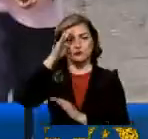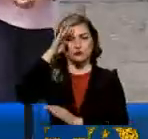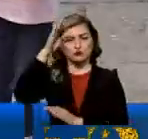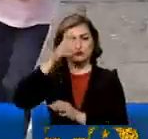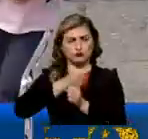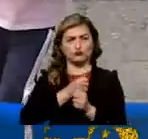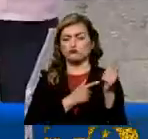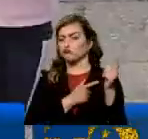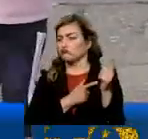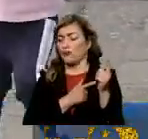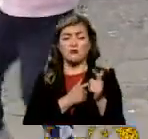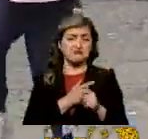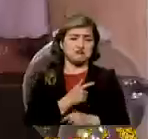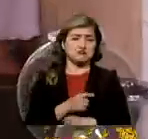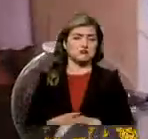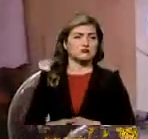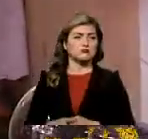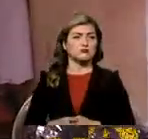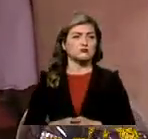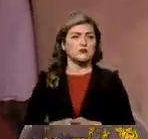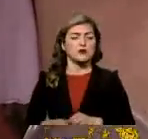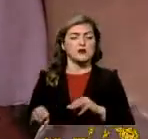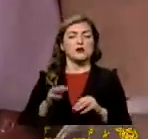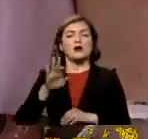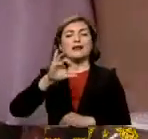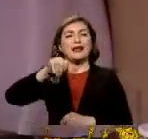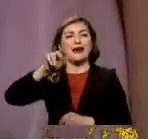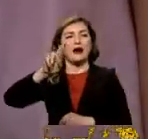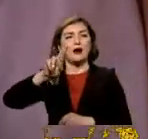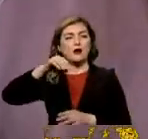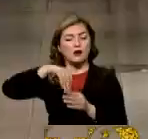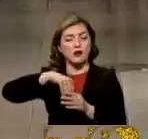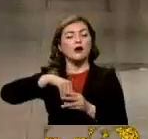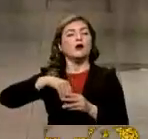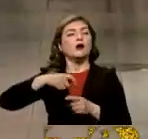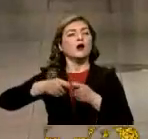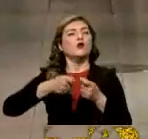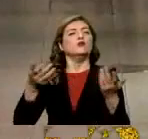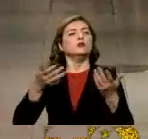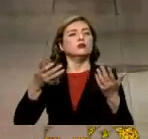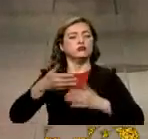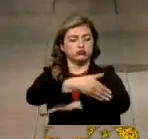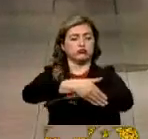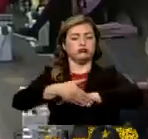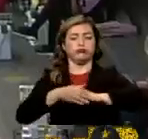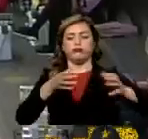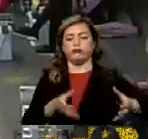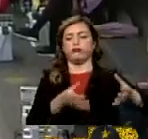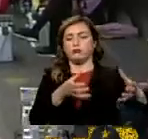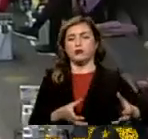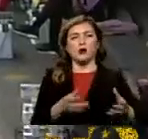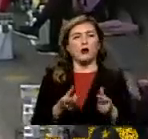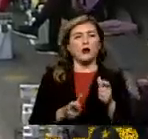de seguridad durante el mismo periodo. En el Centro Comercial de Ahorro El Tejar, los comerciantes solían ubicarse en los corredores, lo que